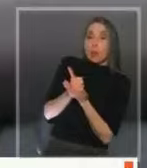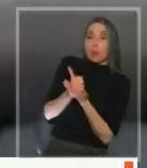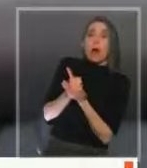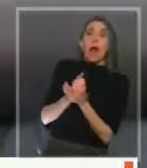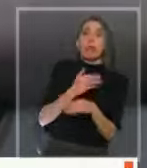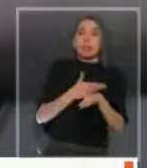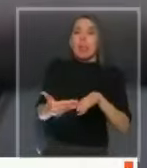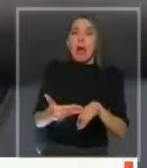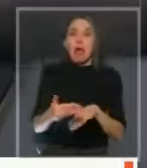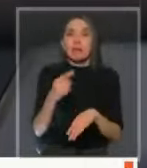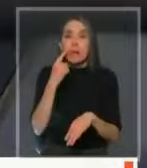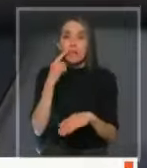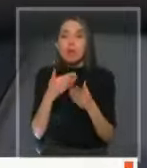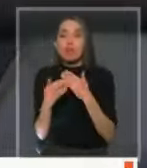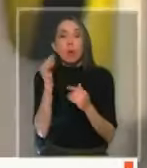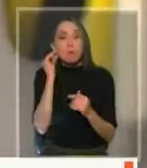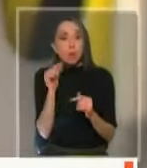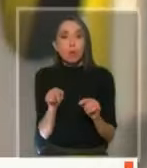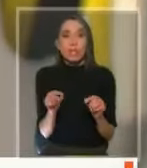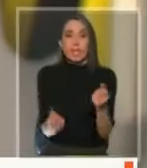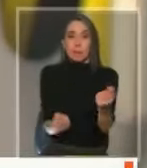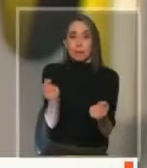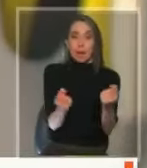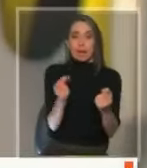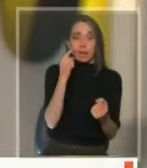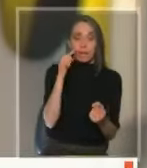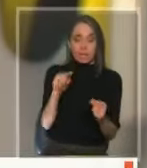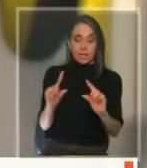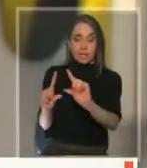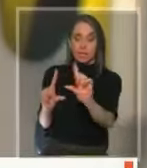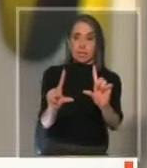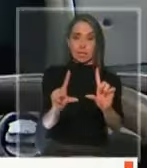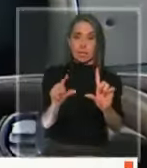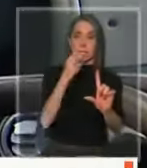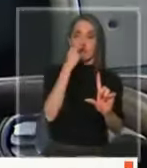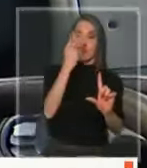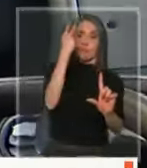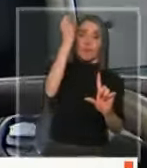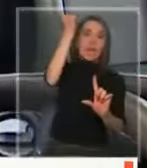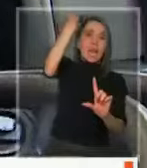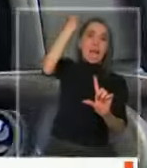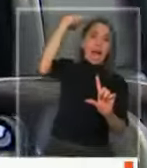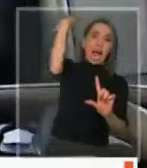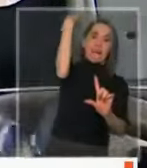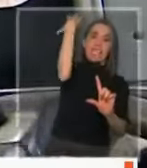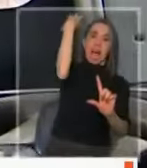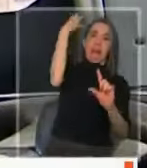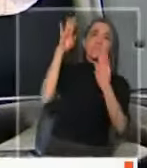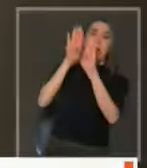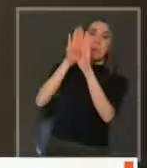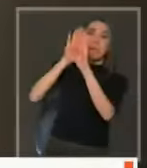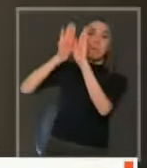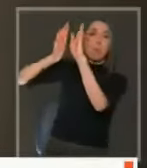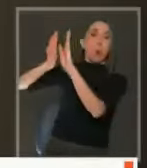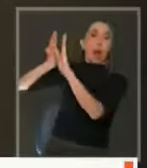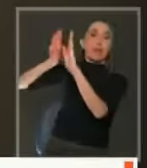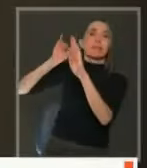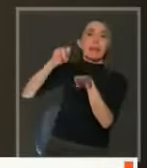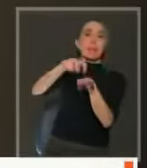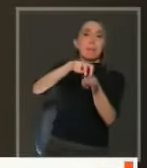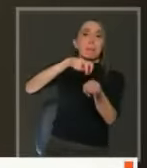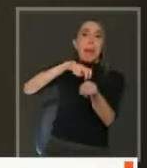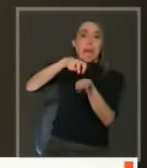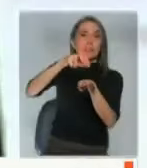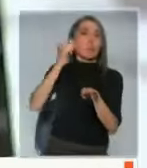Aquí uno puede apreciar las cámaras, que son las puertas y los pasillos. Desde 2022, Stephanie es conductora del